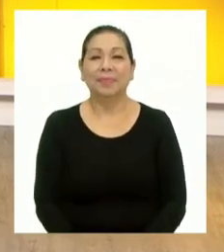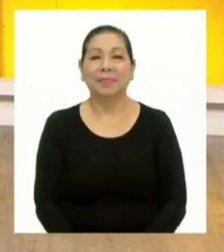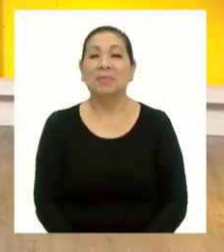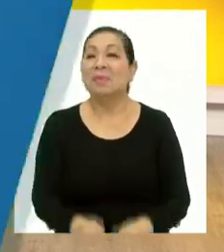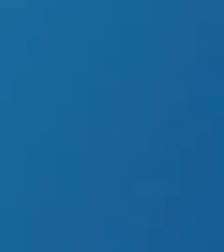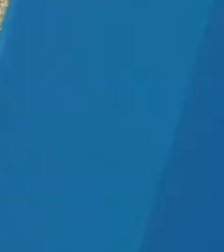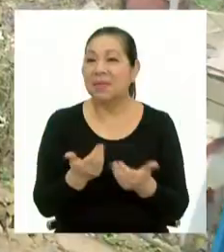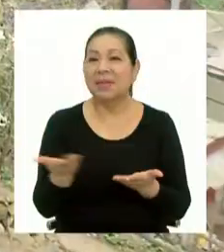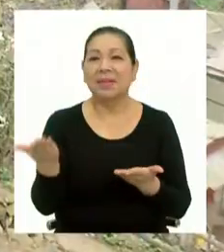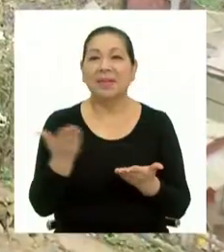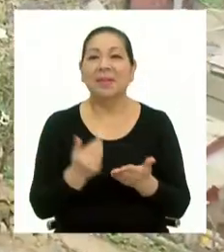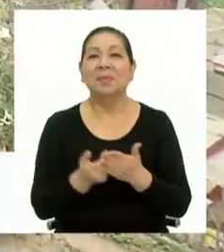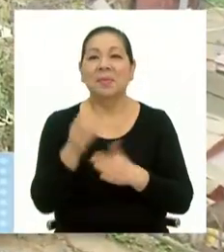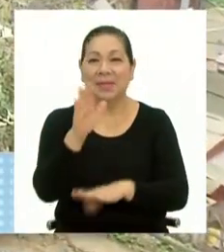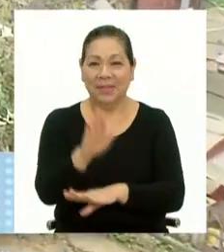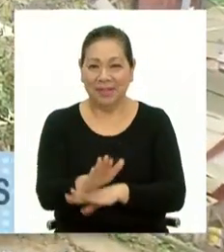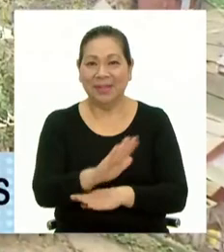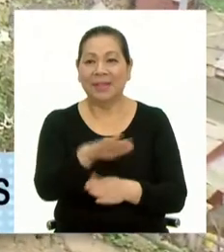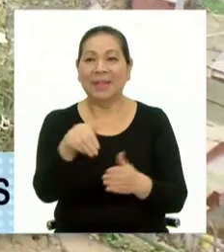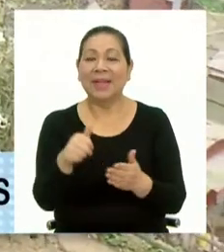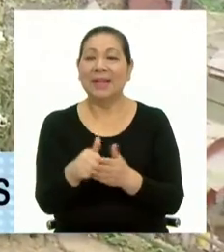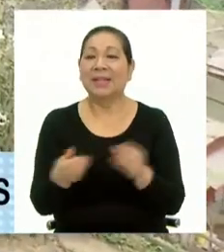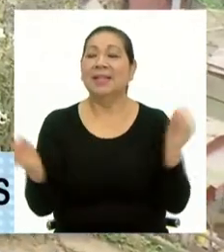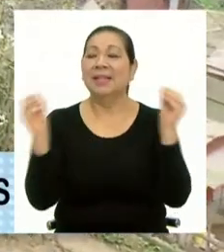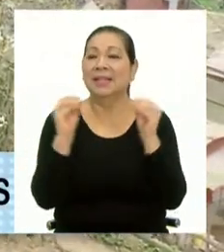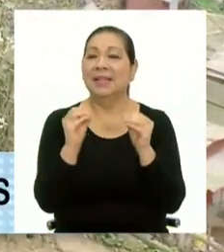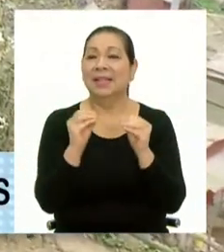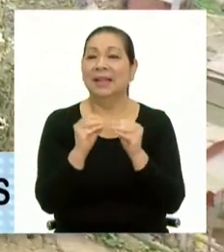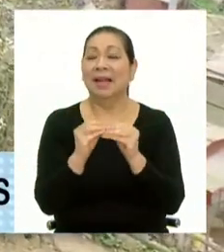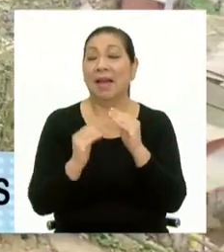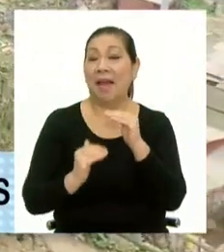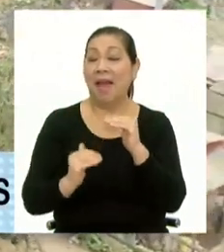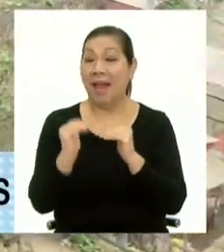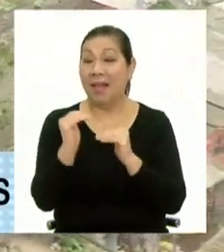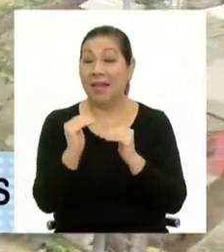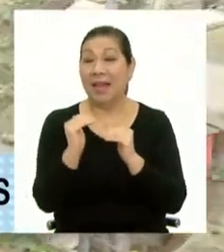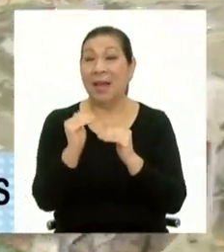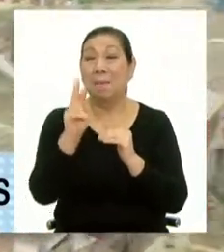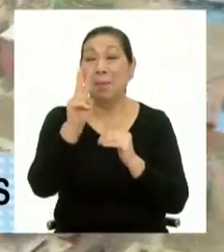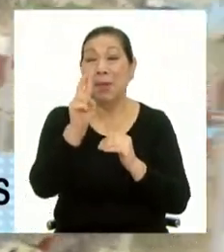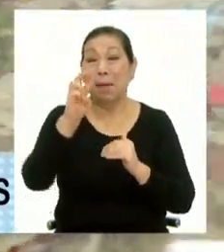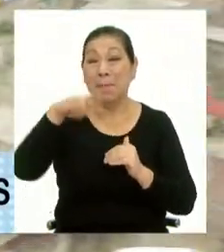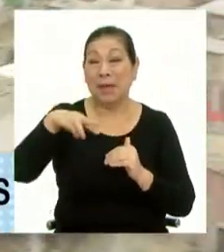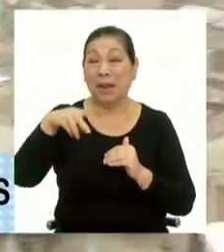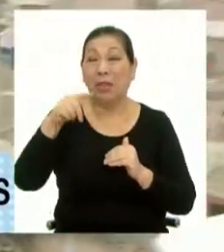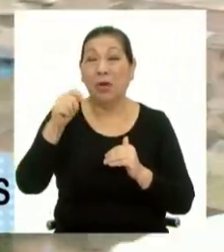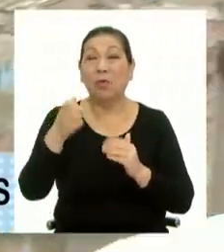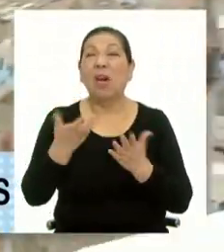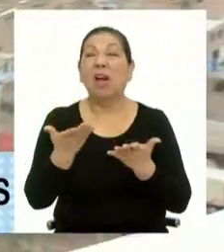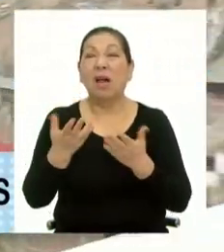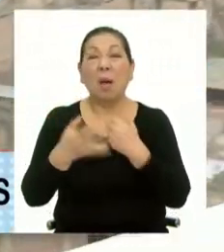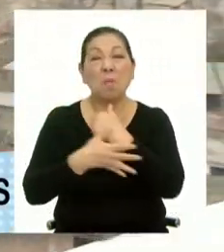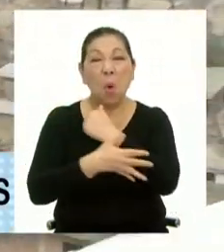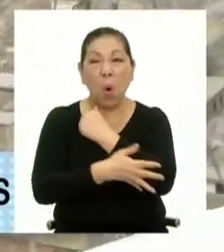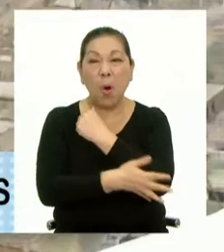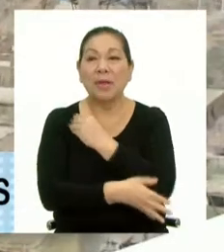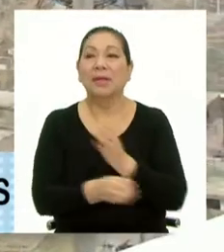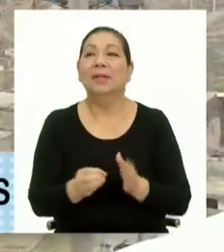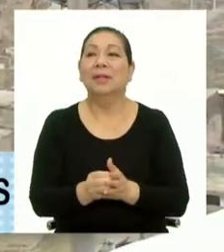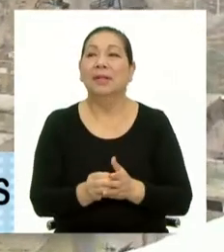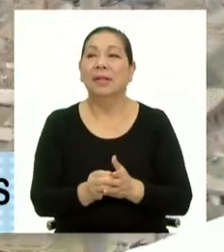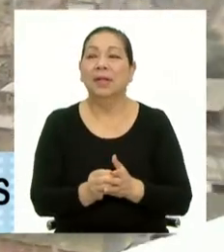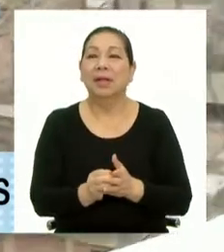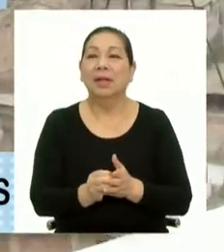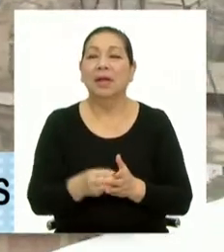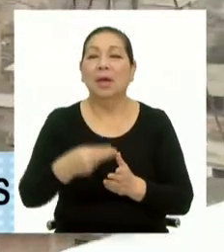¿Qué tal, Paola? Muy buenas tardes. Y estamos exactamente en lo más alto de Villa María del Triunfo, en el asentamiento humano, señor,